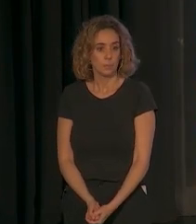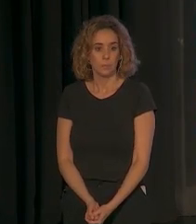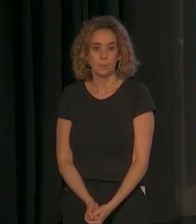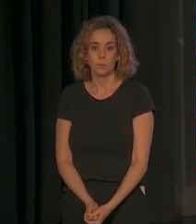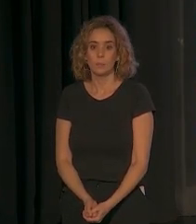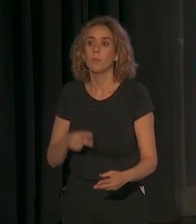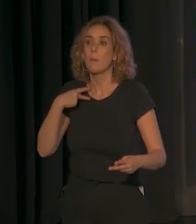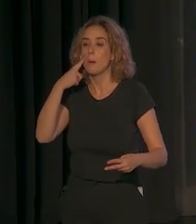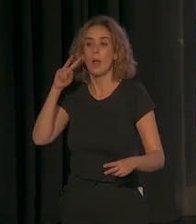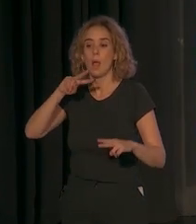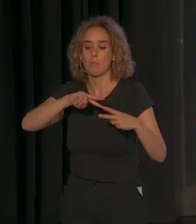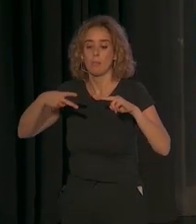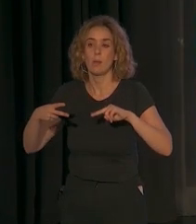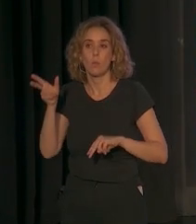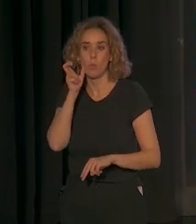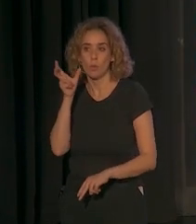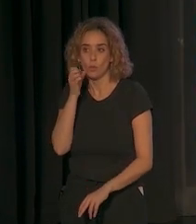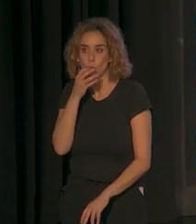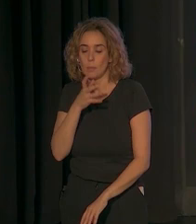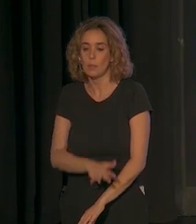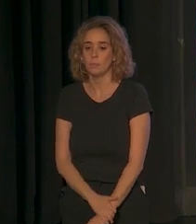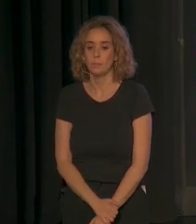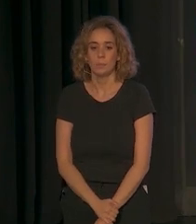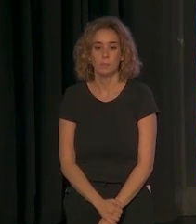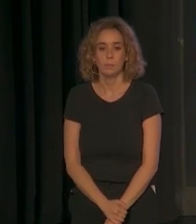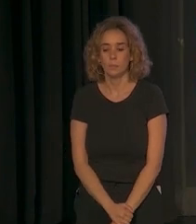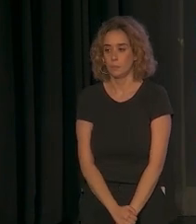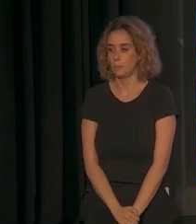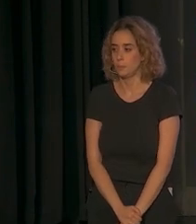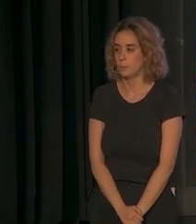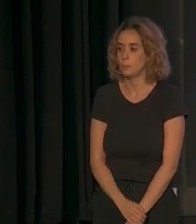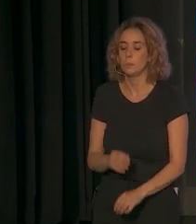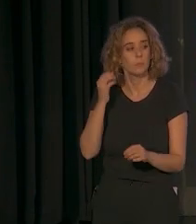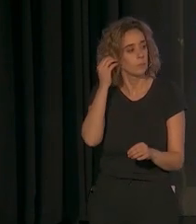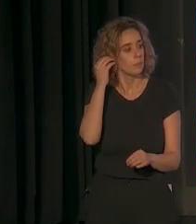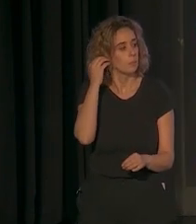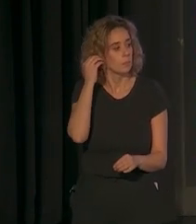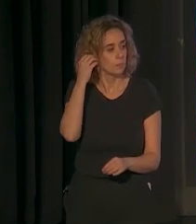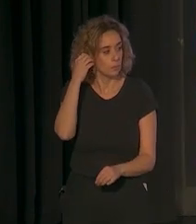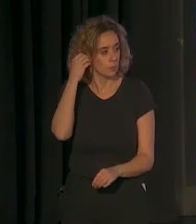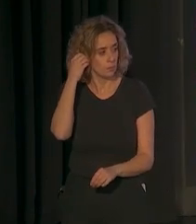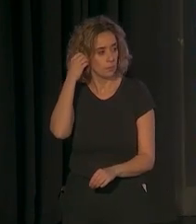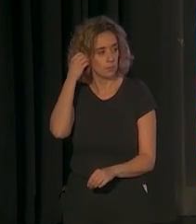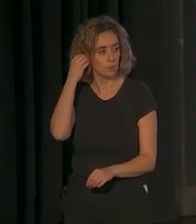para oír la traducción. Yes, you can start asking questions.